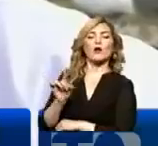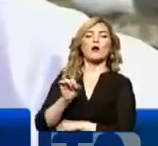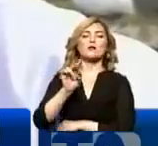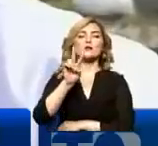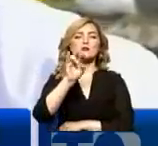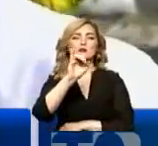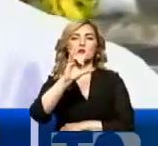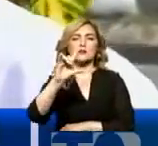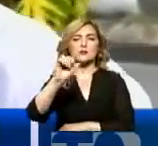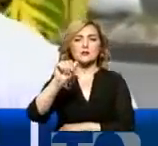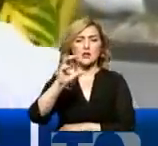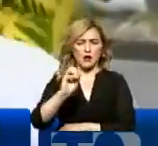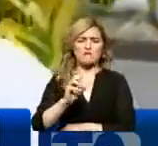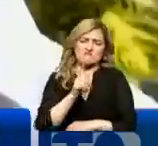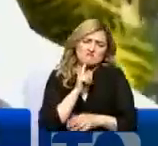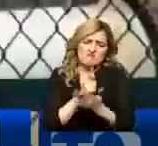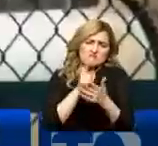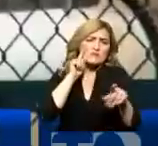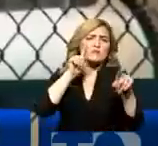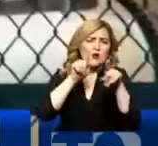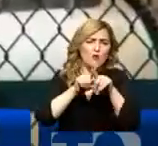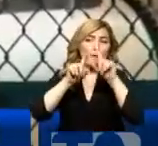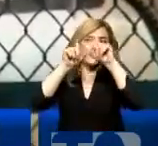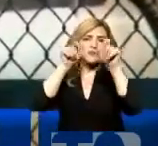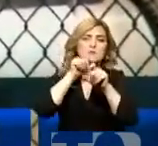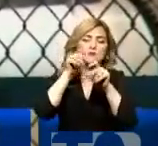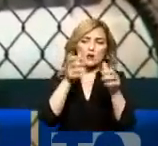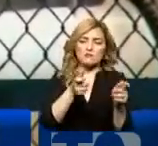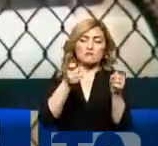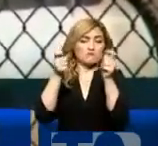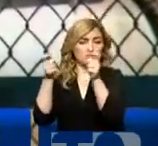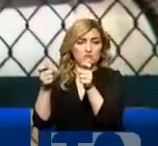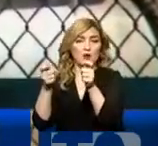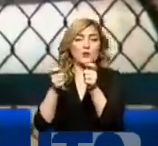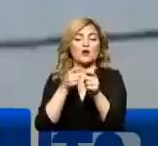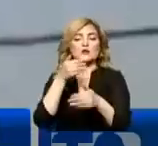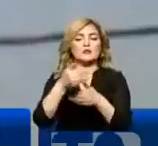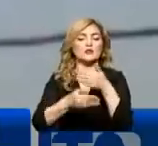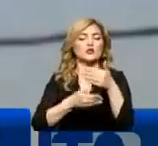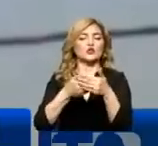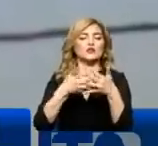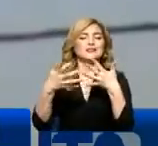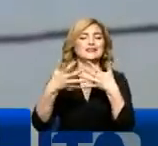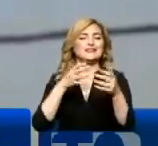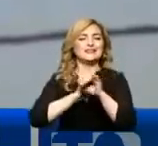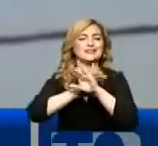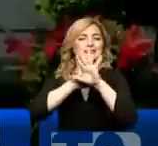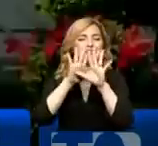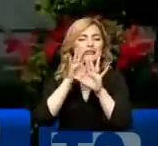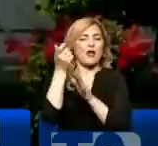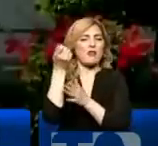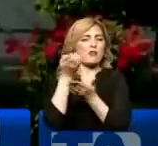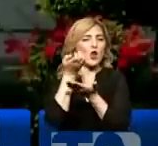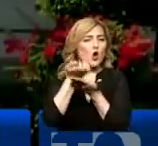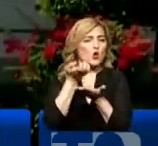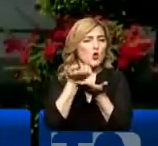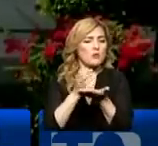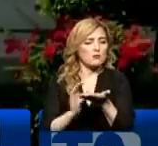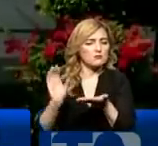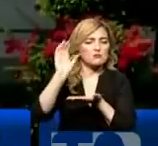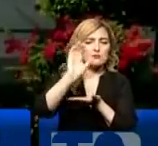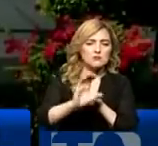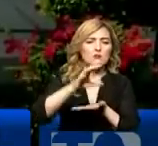está de acuerdo con la concesión, siempre y cuando se efectúe de forma transparente y que deje ingresos en la provincia y además que